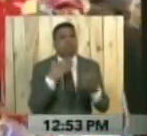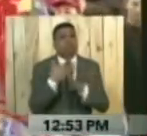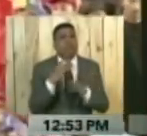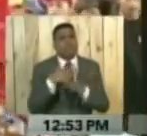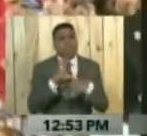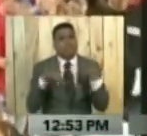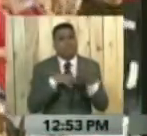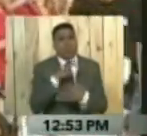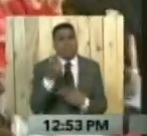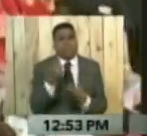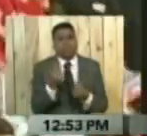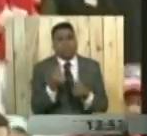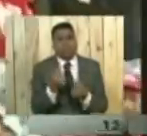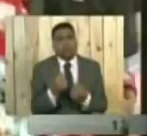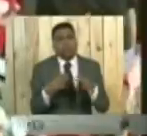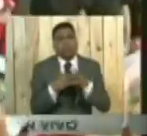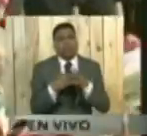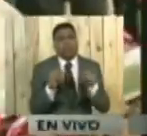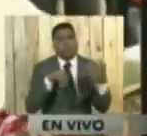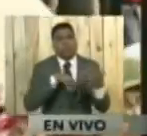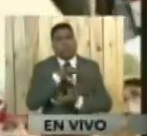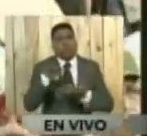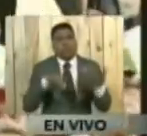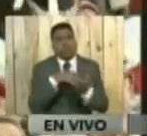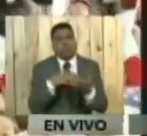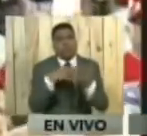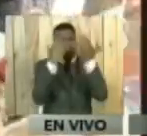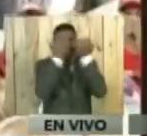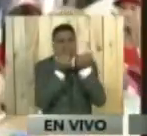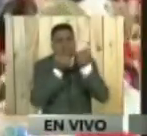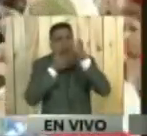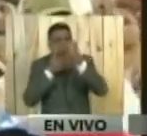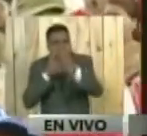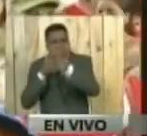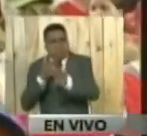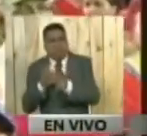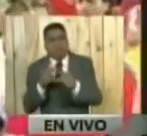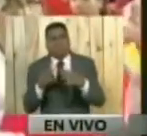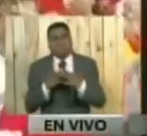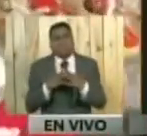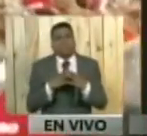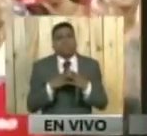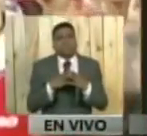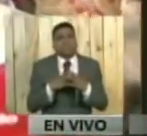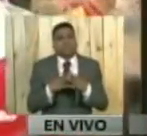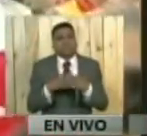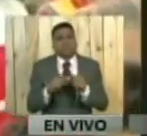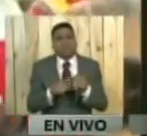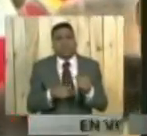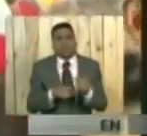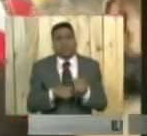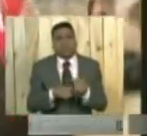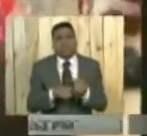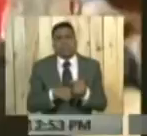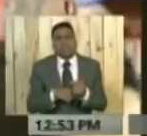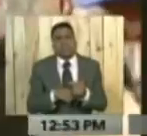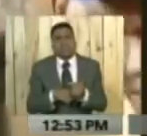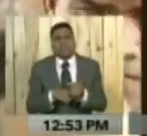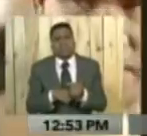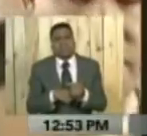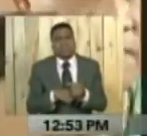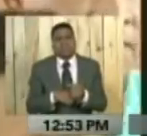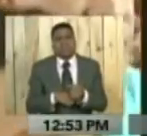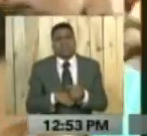económica, de toda la guerra paramilitar, de la violencia criminal, de la guerra mediática, de